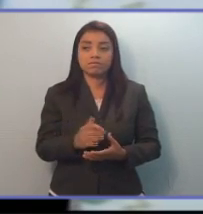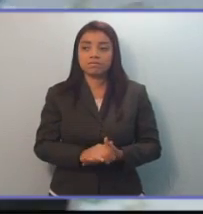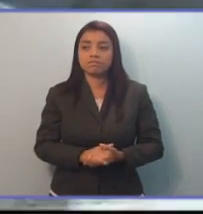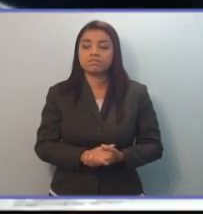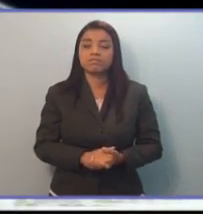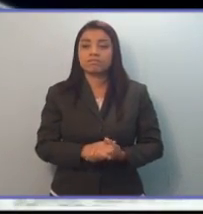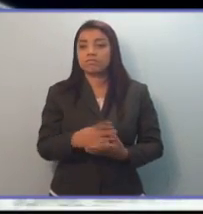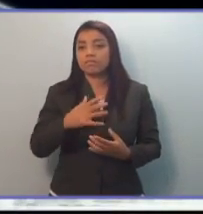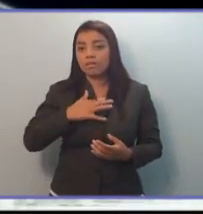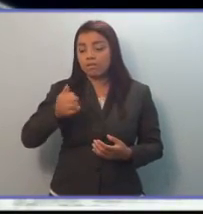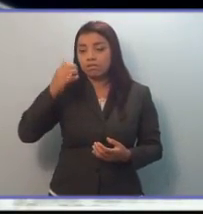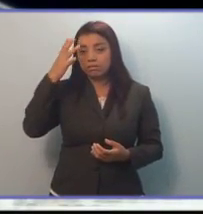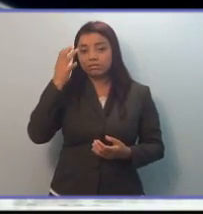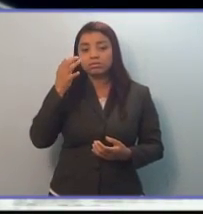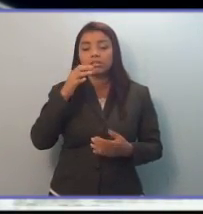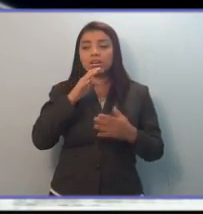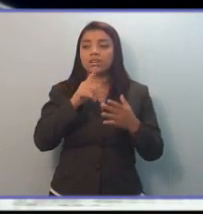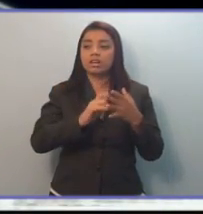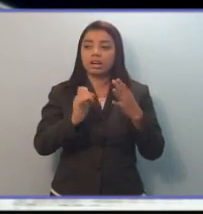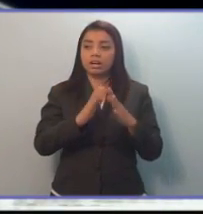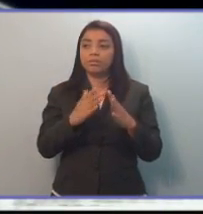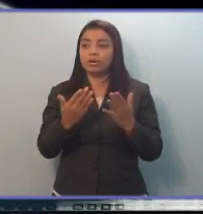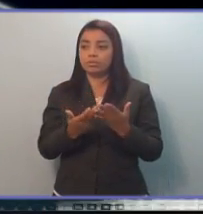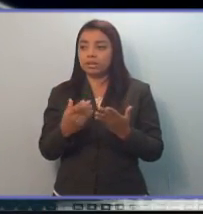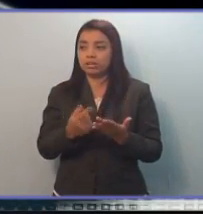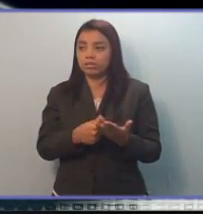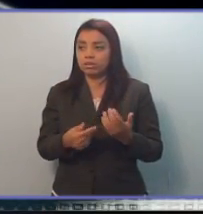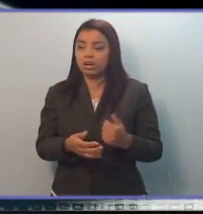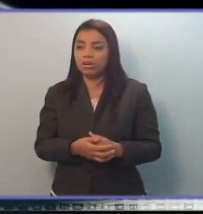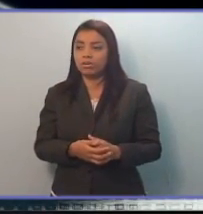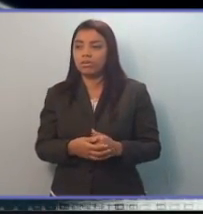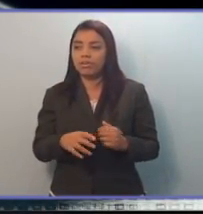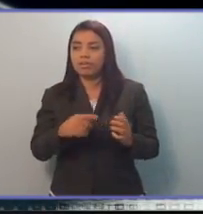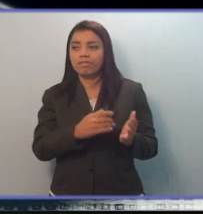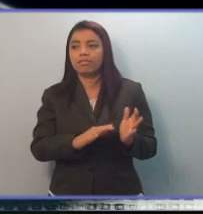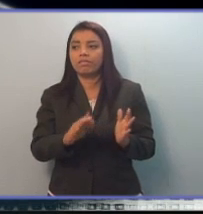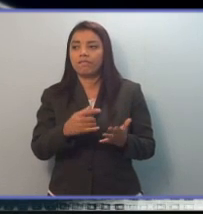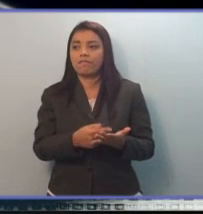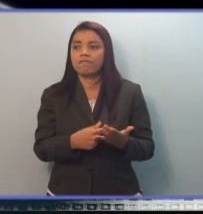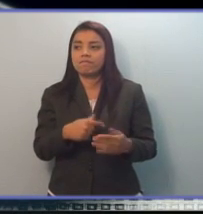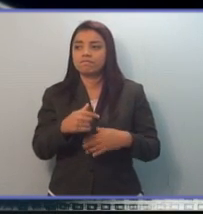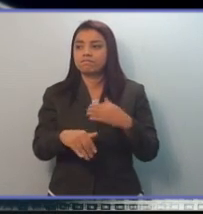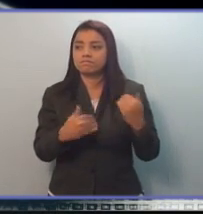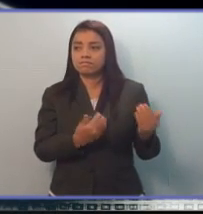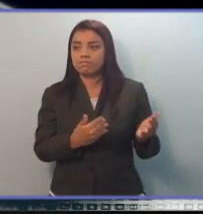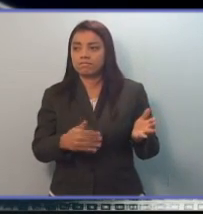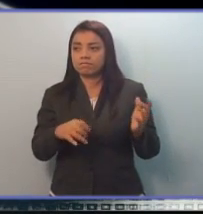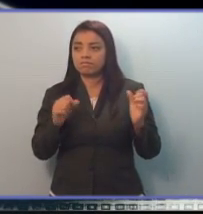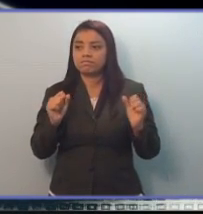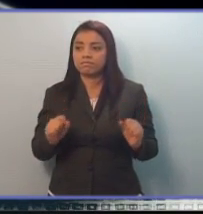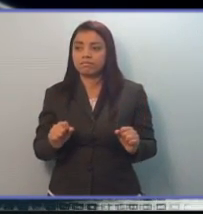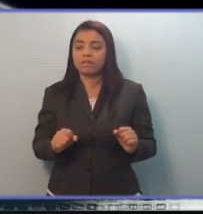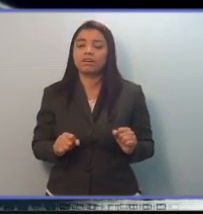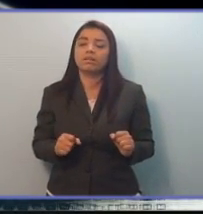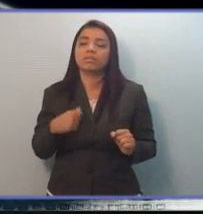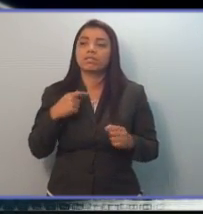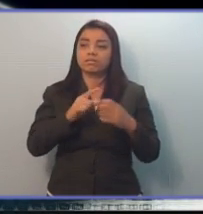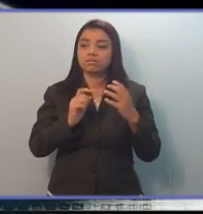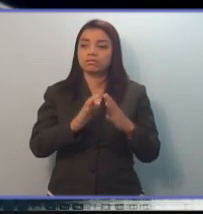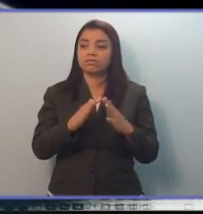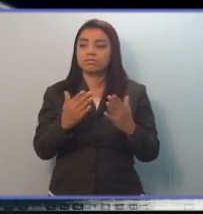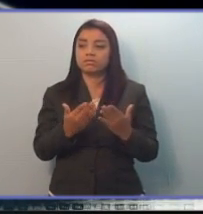¿Cree usted que la Constitución salvadoreña establece un diseño de Estado de Derecho a secas o tiene las bases para un Estado